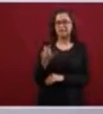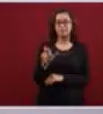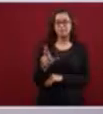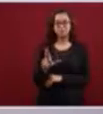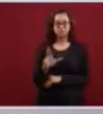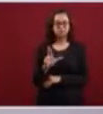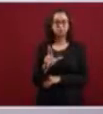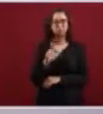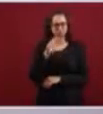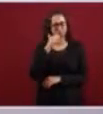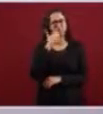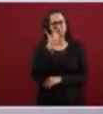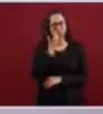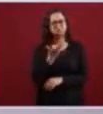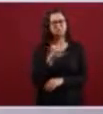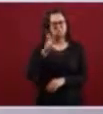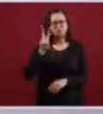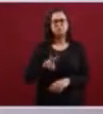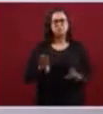esa intención sincera.